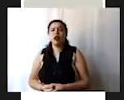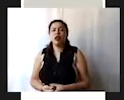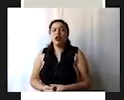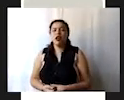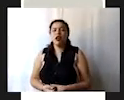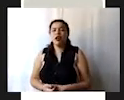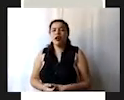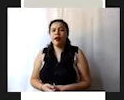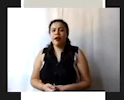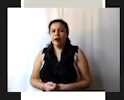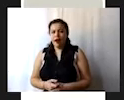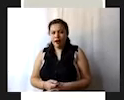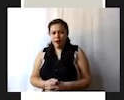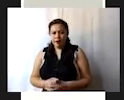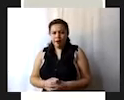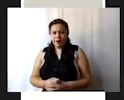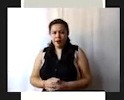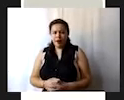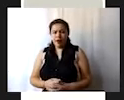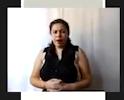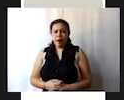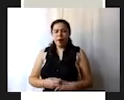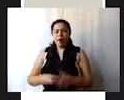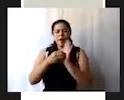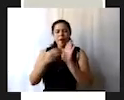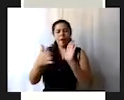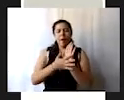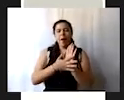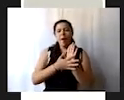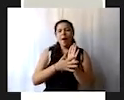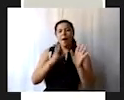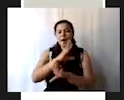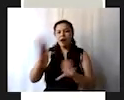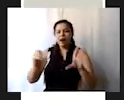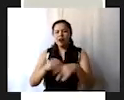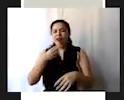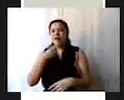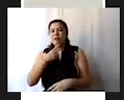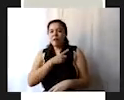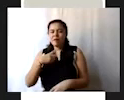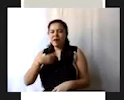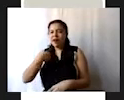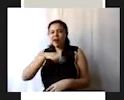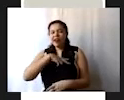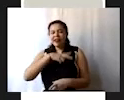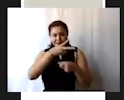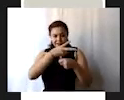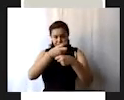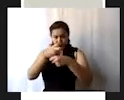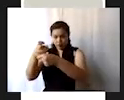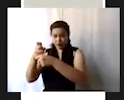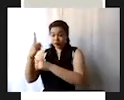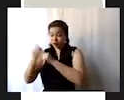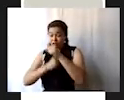implementar la agenda completa y se les invita a que informen